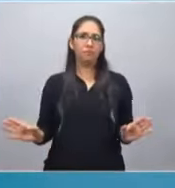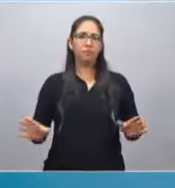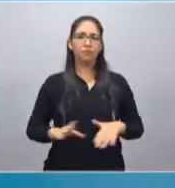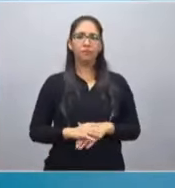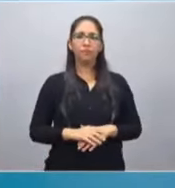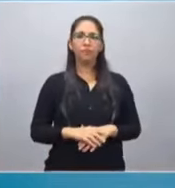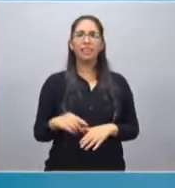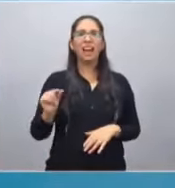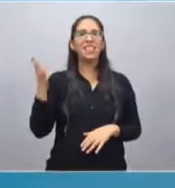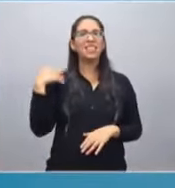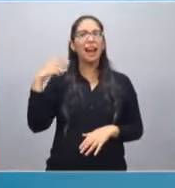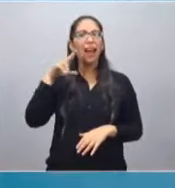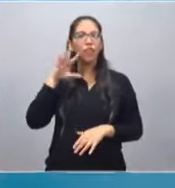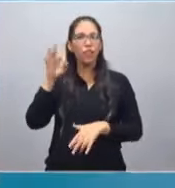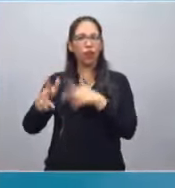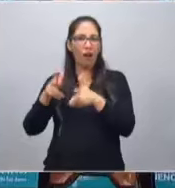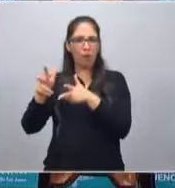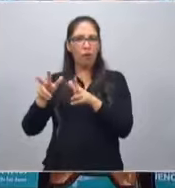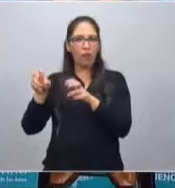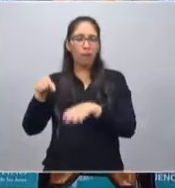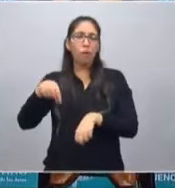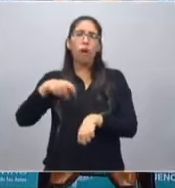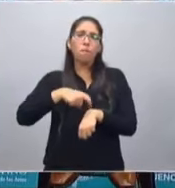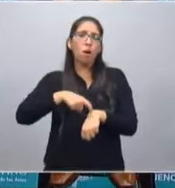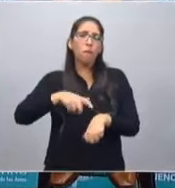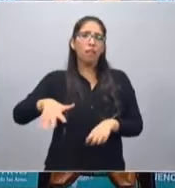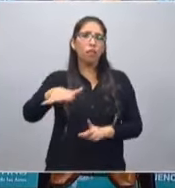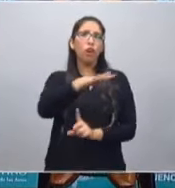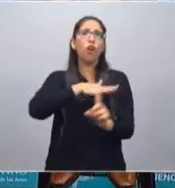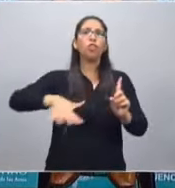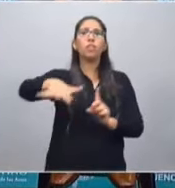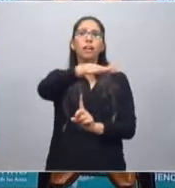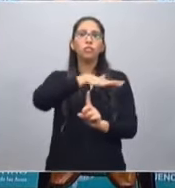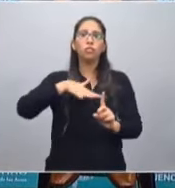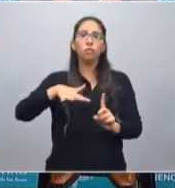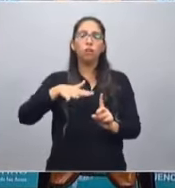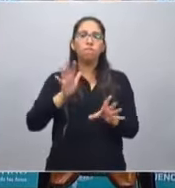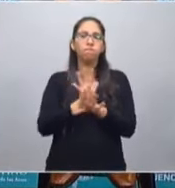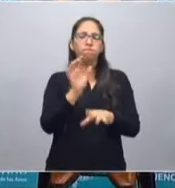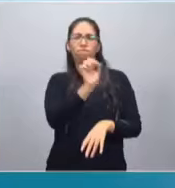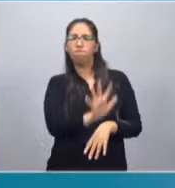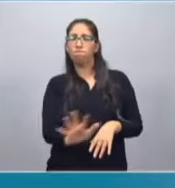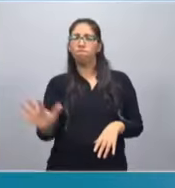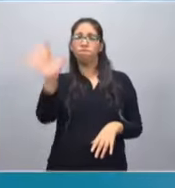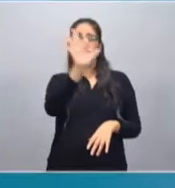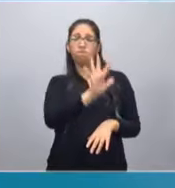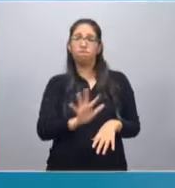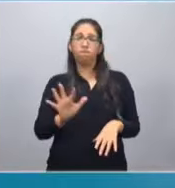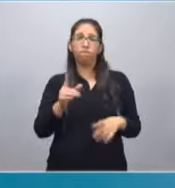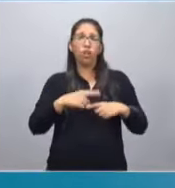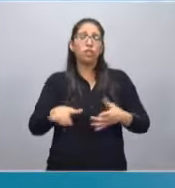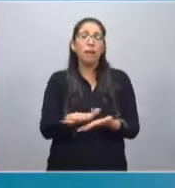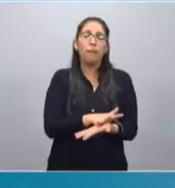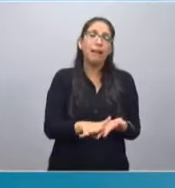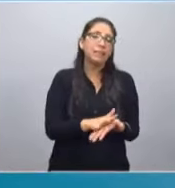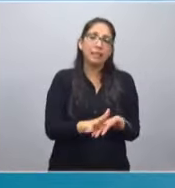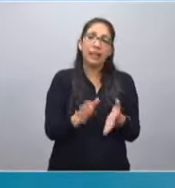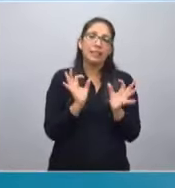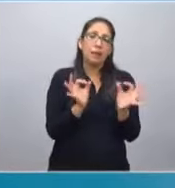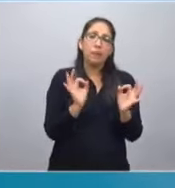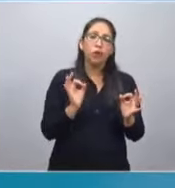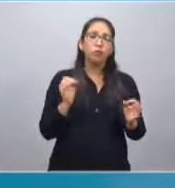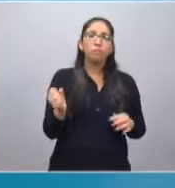Leandro no pero estamos en un momento donde hay una enorme nebulosa con cuestiones tan básicas y claras como la